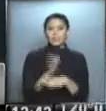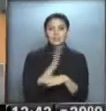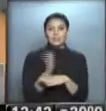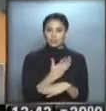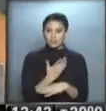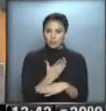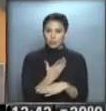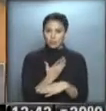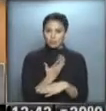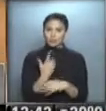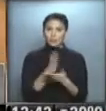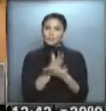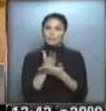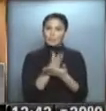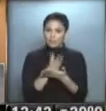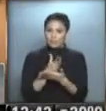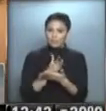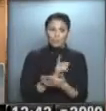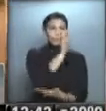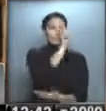somos mediums.